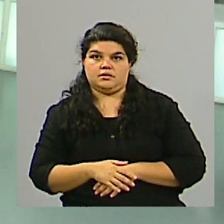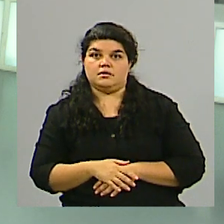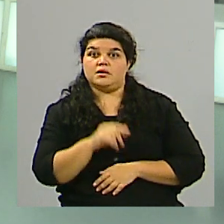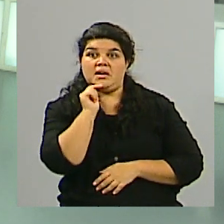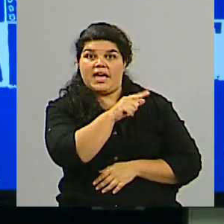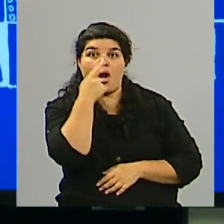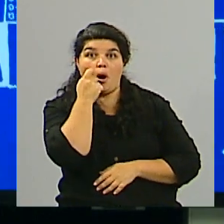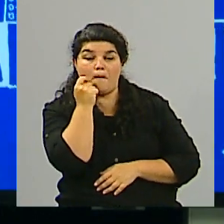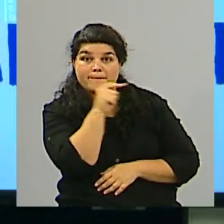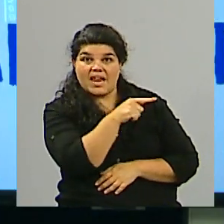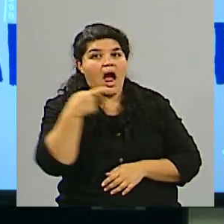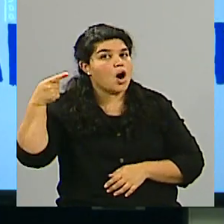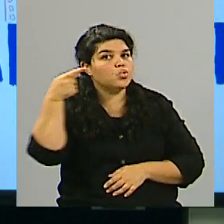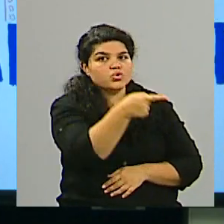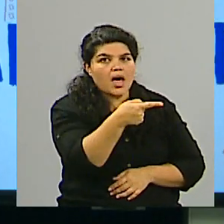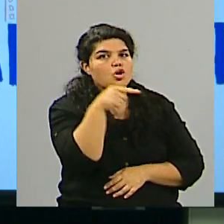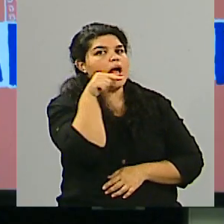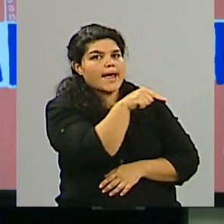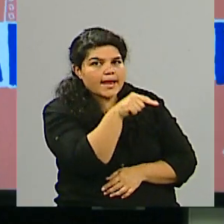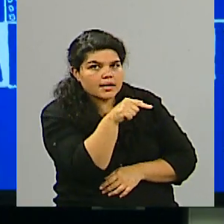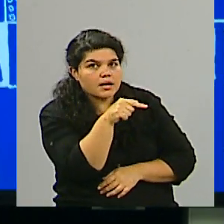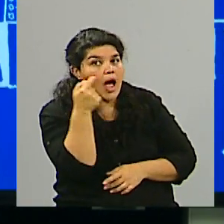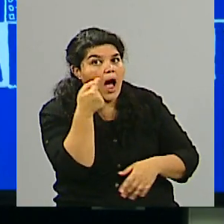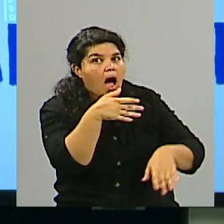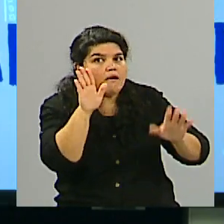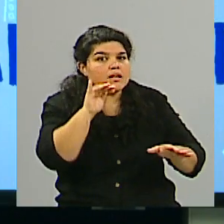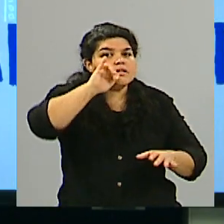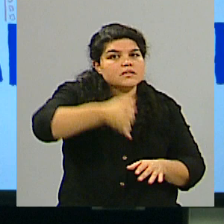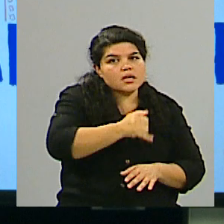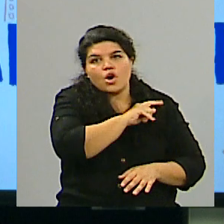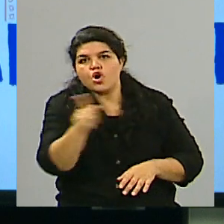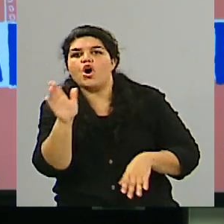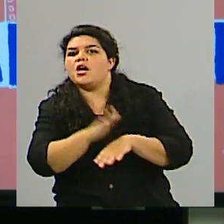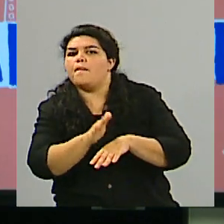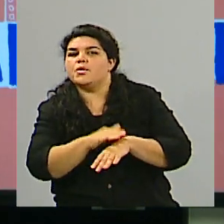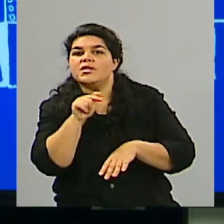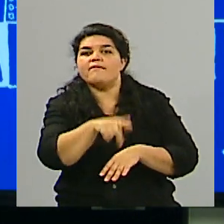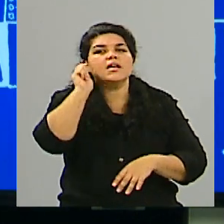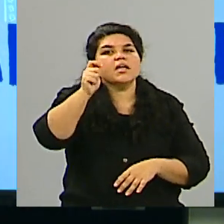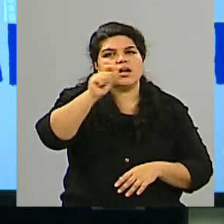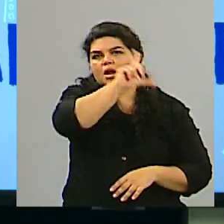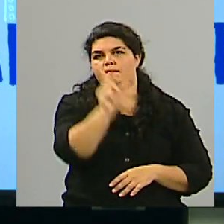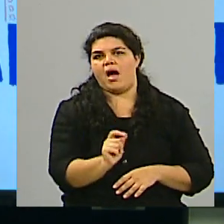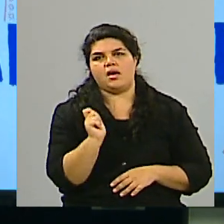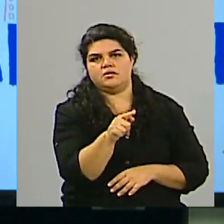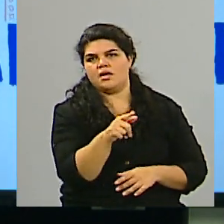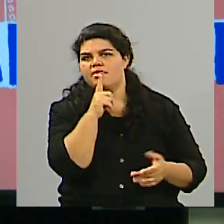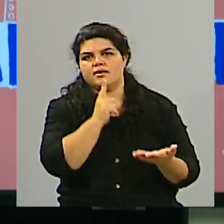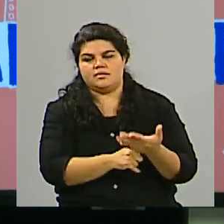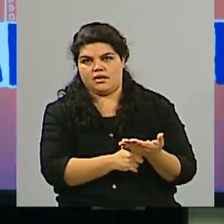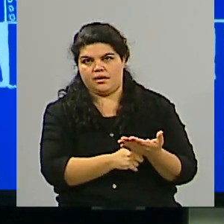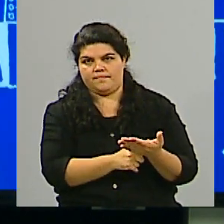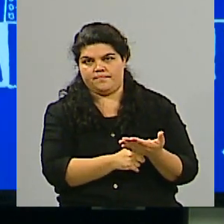persona demandada, la persona acusada, la persona imputada, es o no es responsable. En el caso de que se consagre una situación